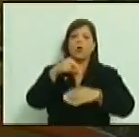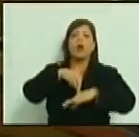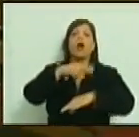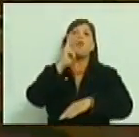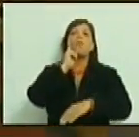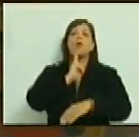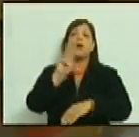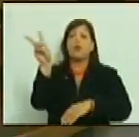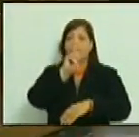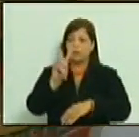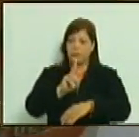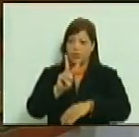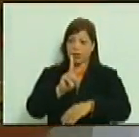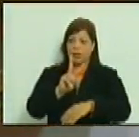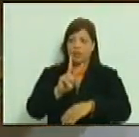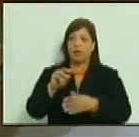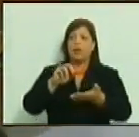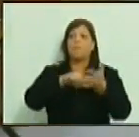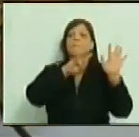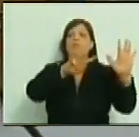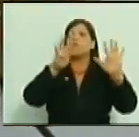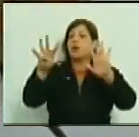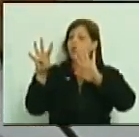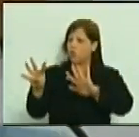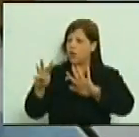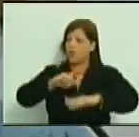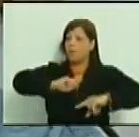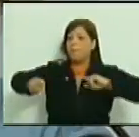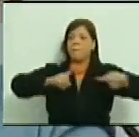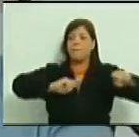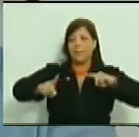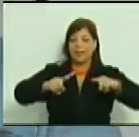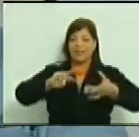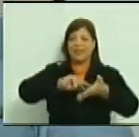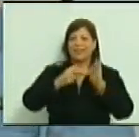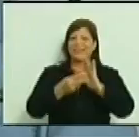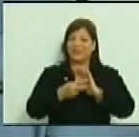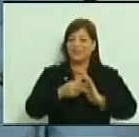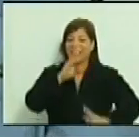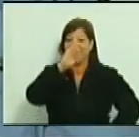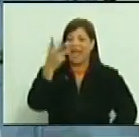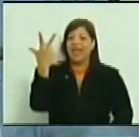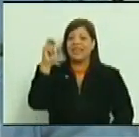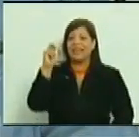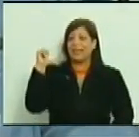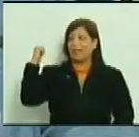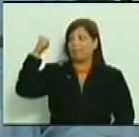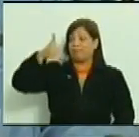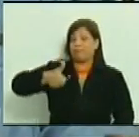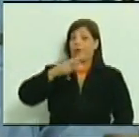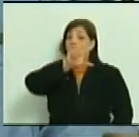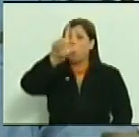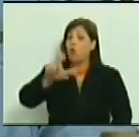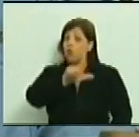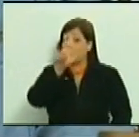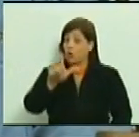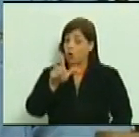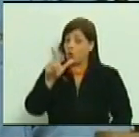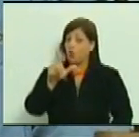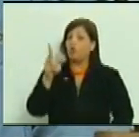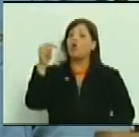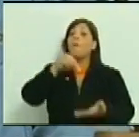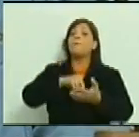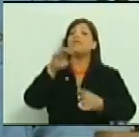Bolivariana de Venezuela, conforme al mandato otorgado el 30 de julio de 2017 en